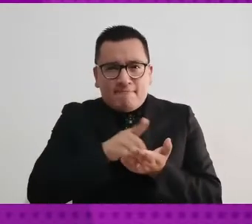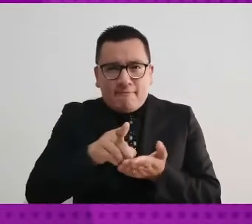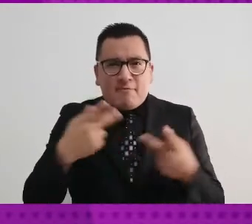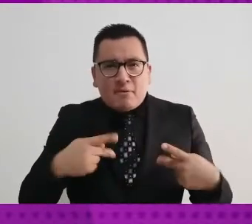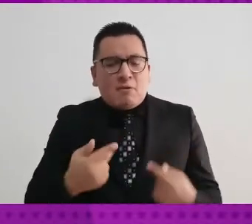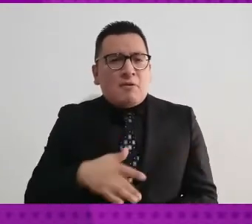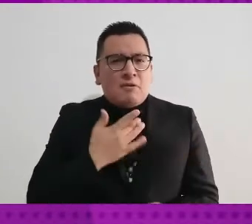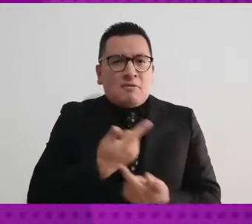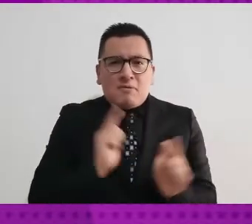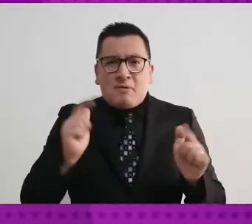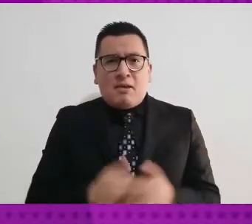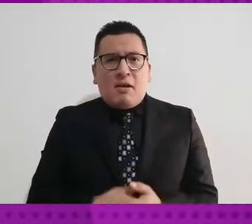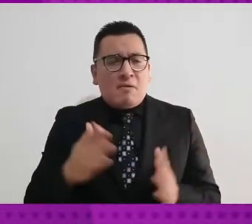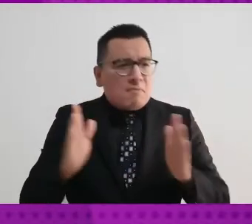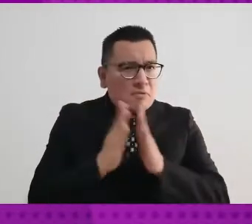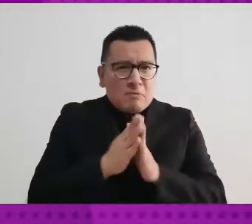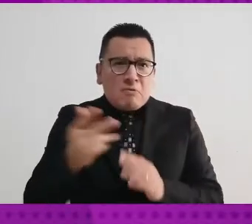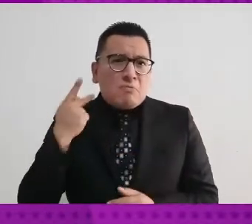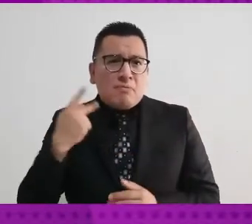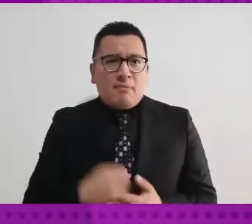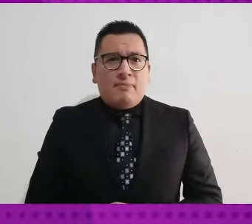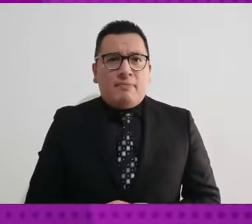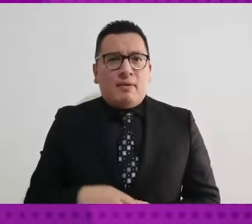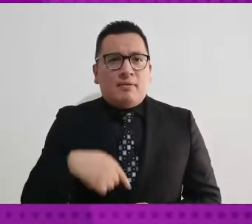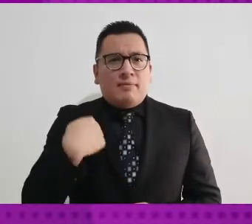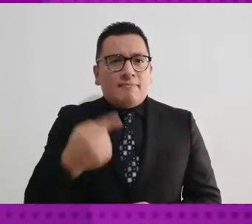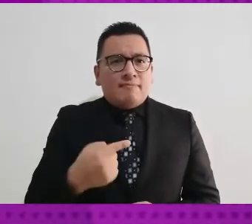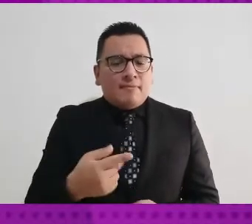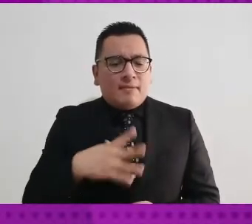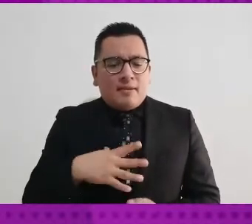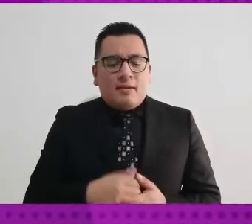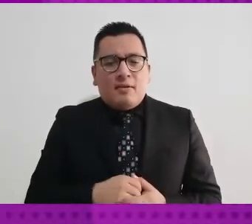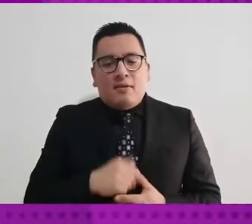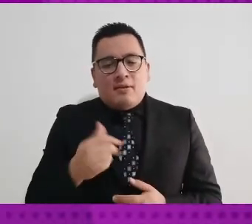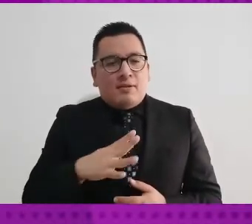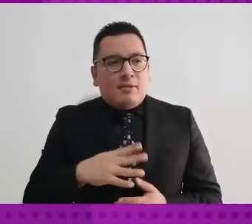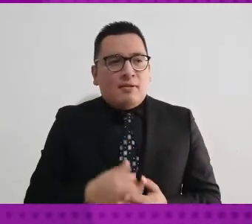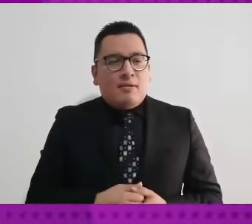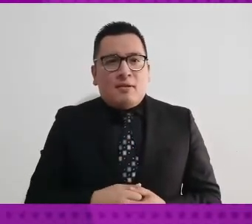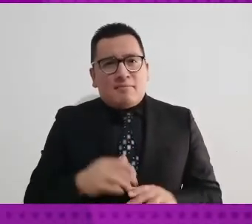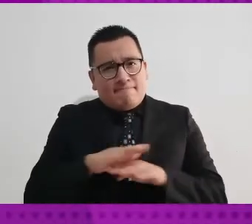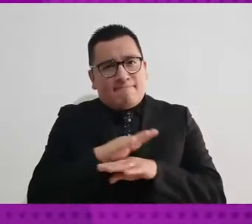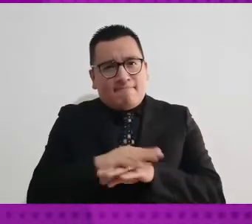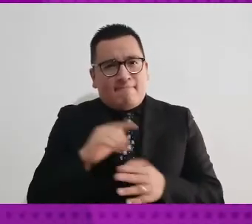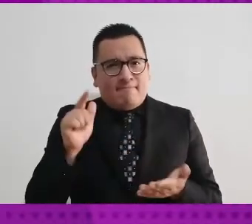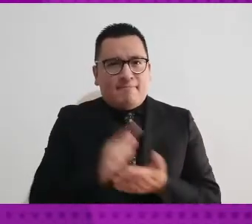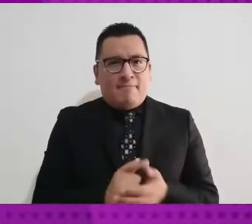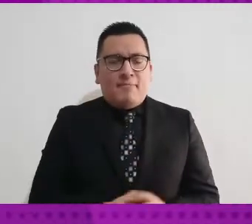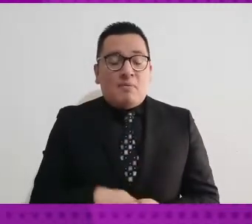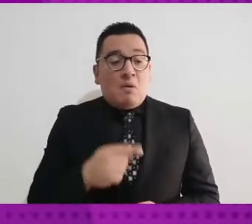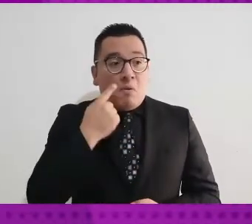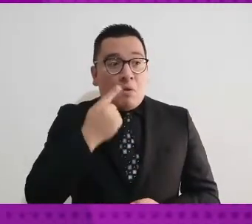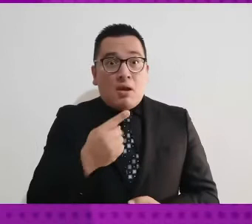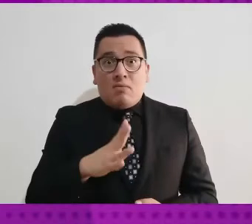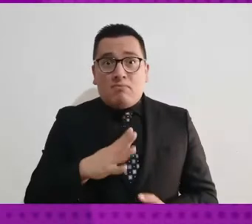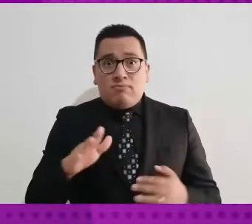las libertades básicas de participación política, que luego desencadenaron en las siguientes décadas en un conjunto de reformas. Lo que sí se ve son el